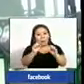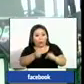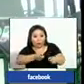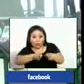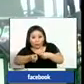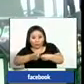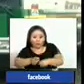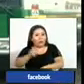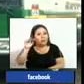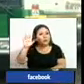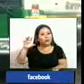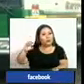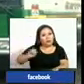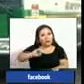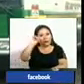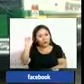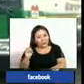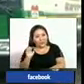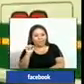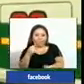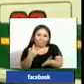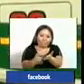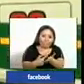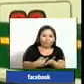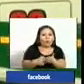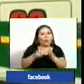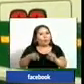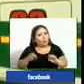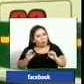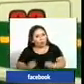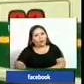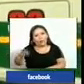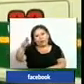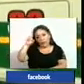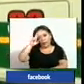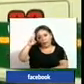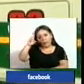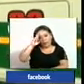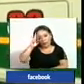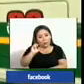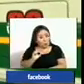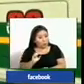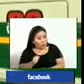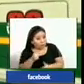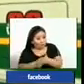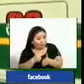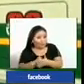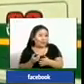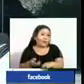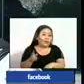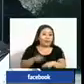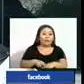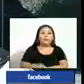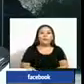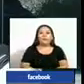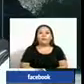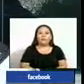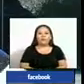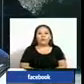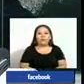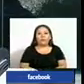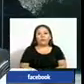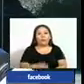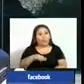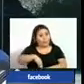al 50% son algunas de las razones por las que los transportistas insisten en un aumento al pasaje. En el aumento